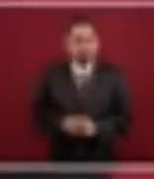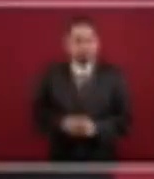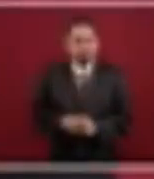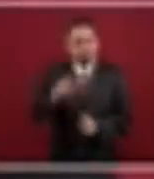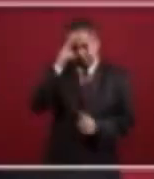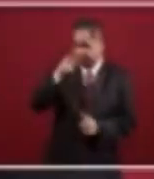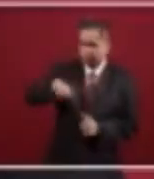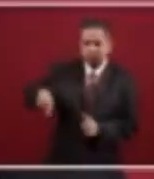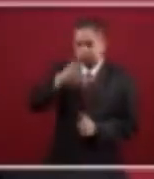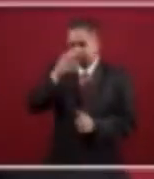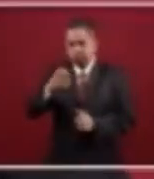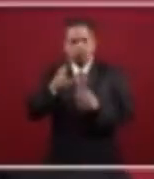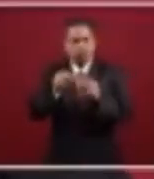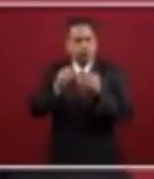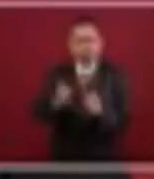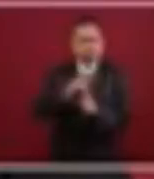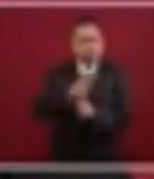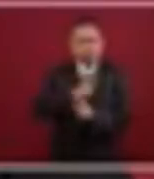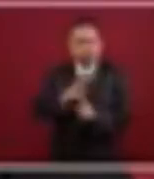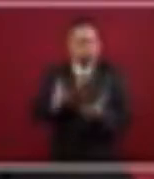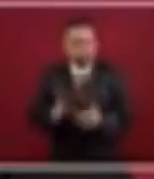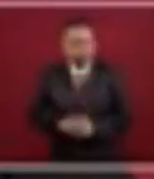actos. No está solo.